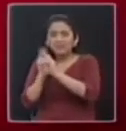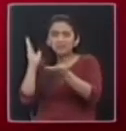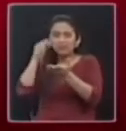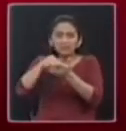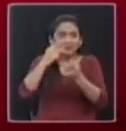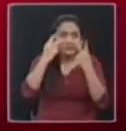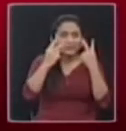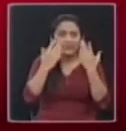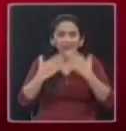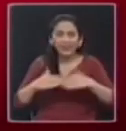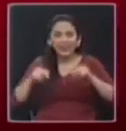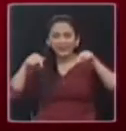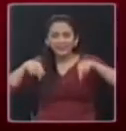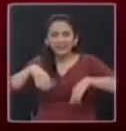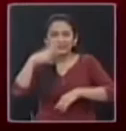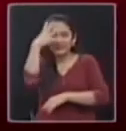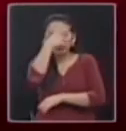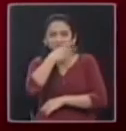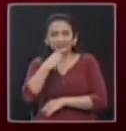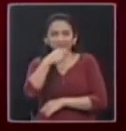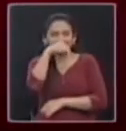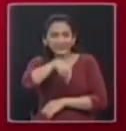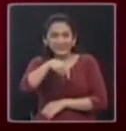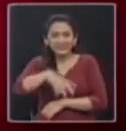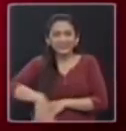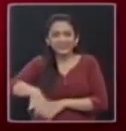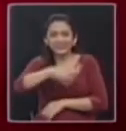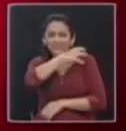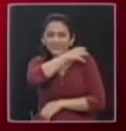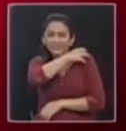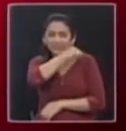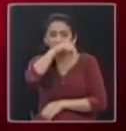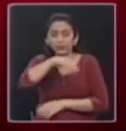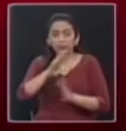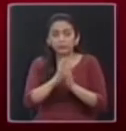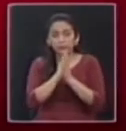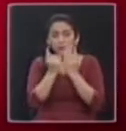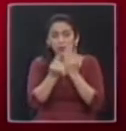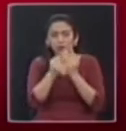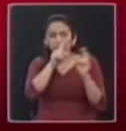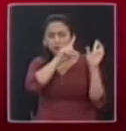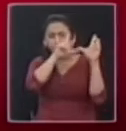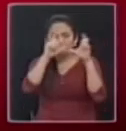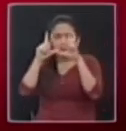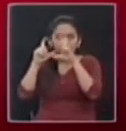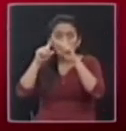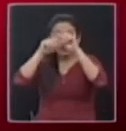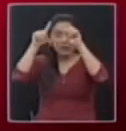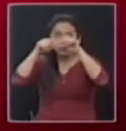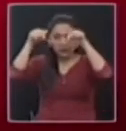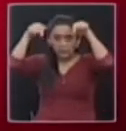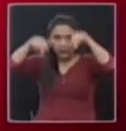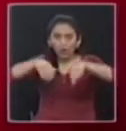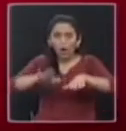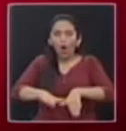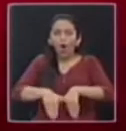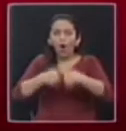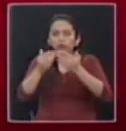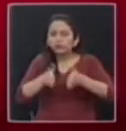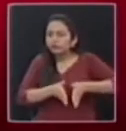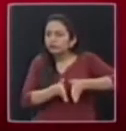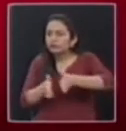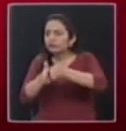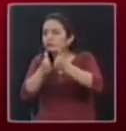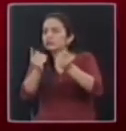estamos promocionando en el Cantón Girón. Este libro contiene fotografías, además de eso contiene la misma ruta que nosotros estamos promocionando, es decir, se describe